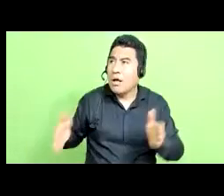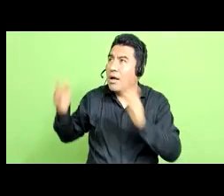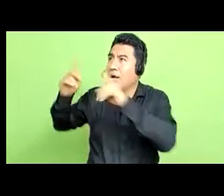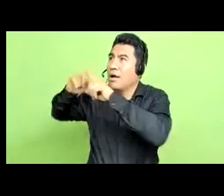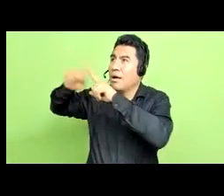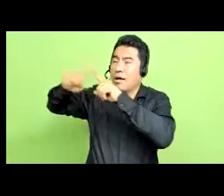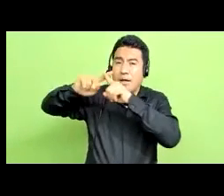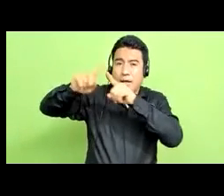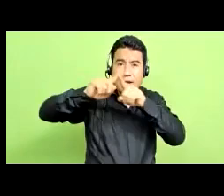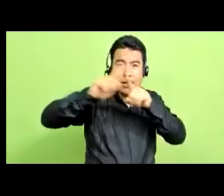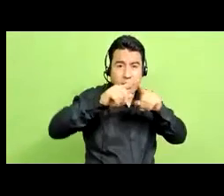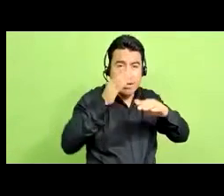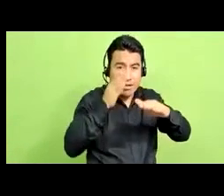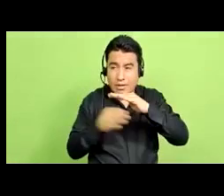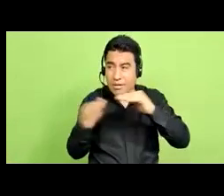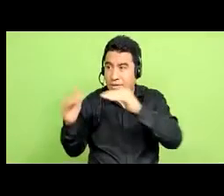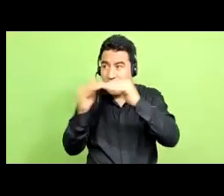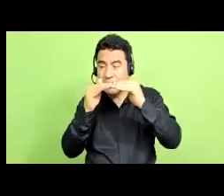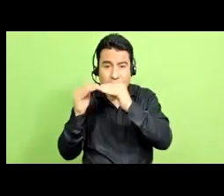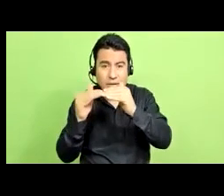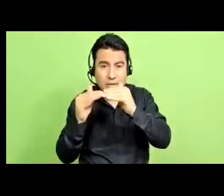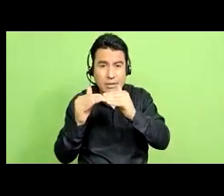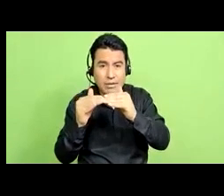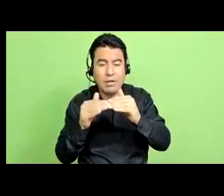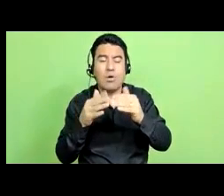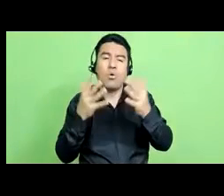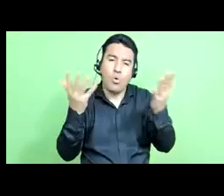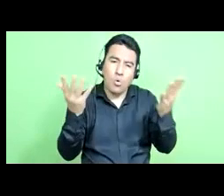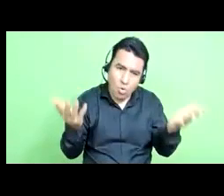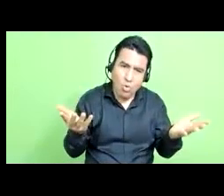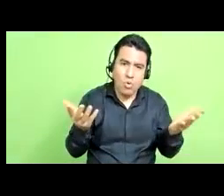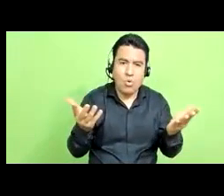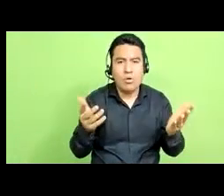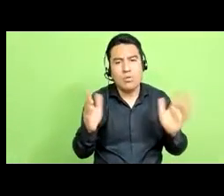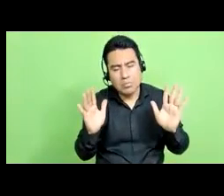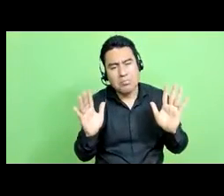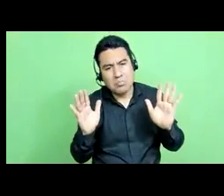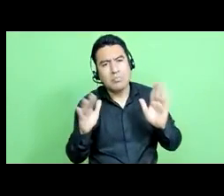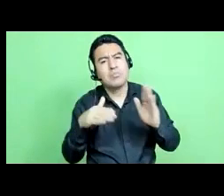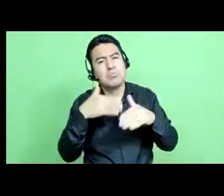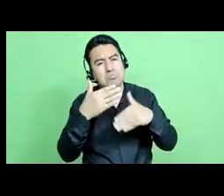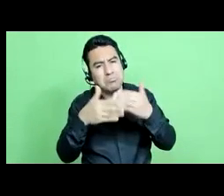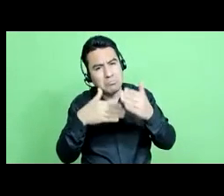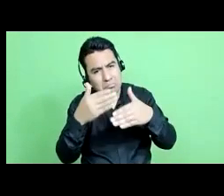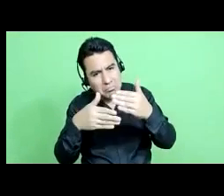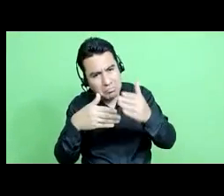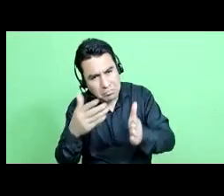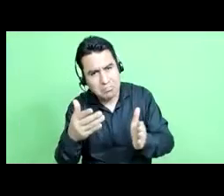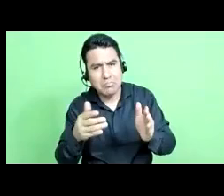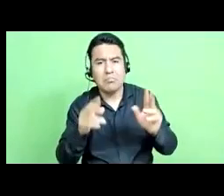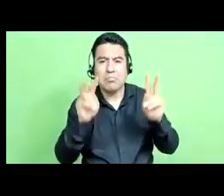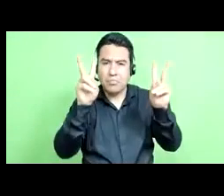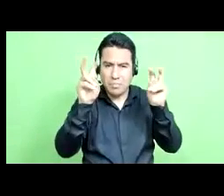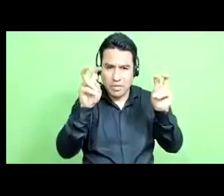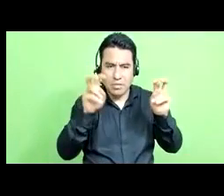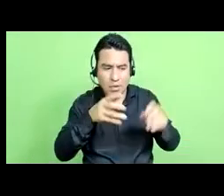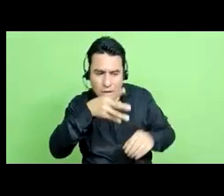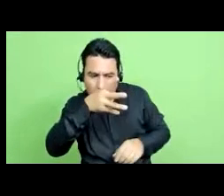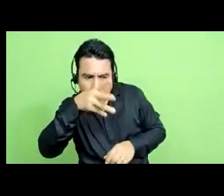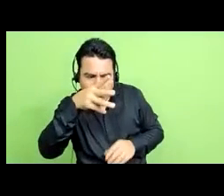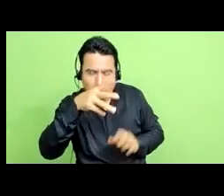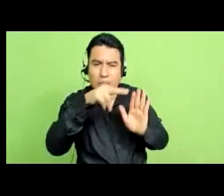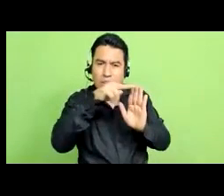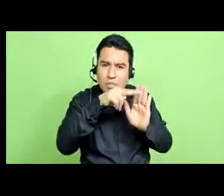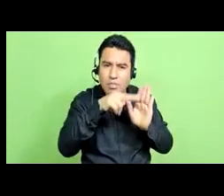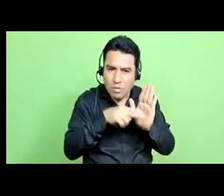e indicaciones y obviamente en otros primeros pasos es realizar la verificación del software normas técnicas